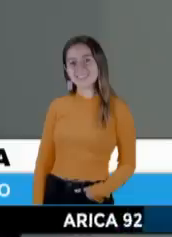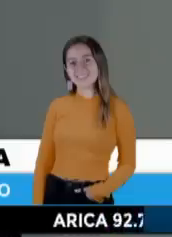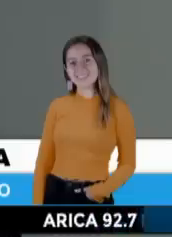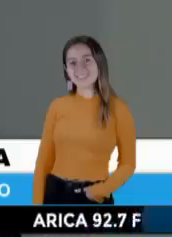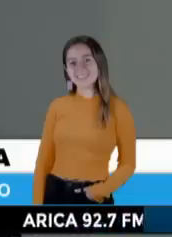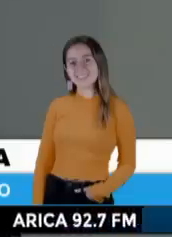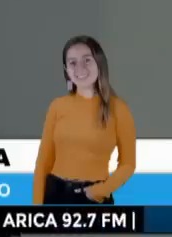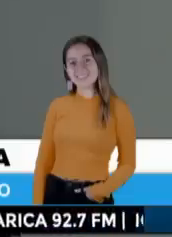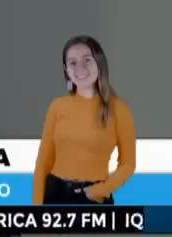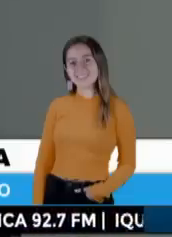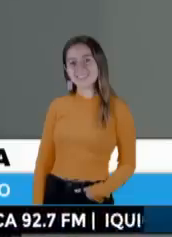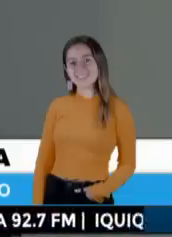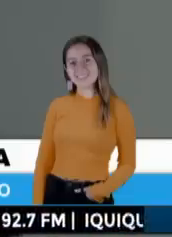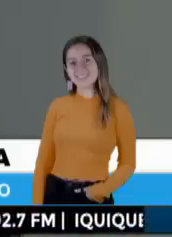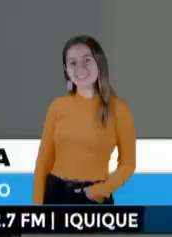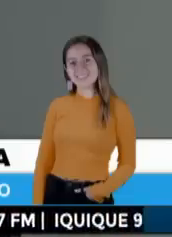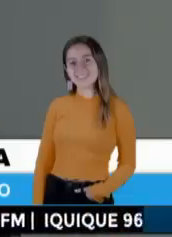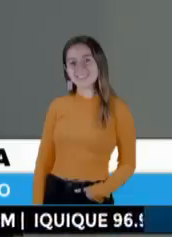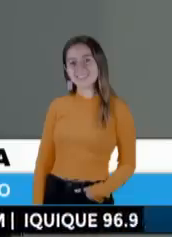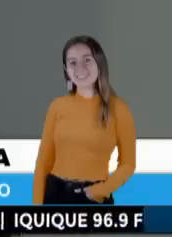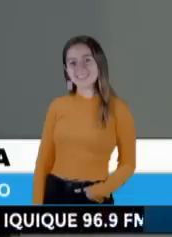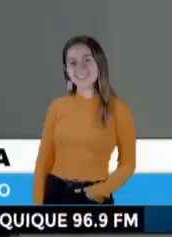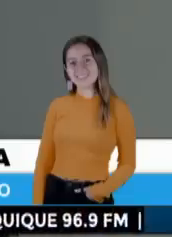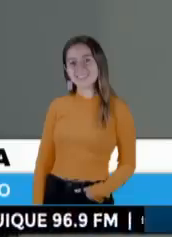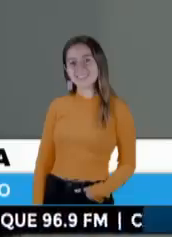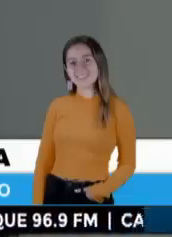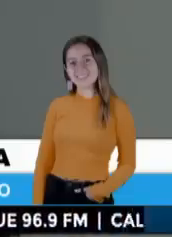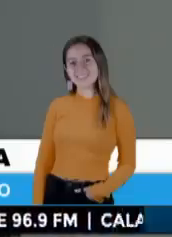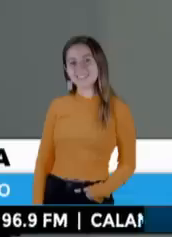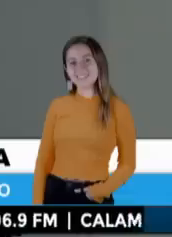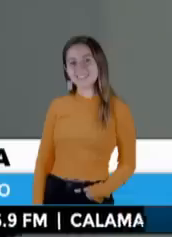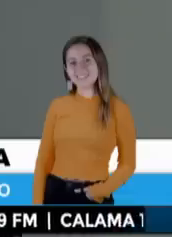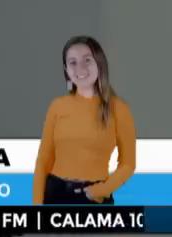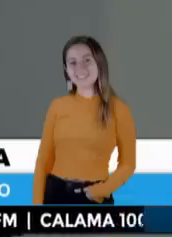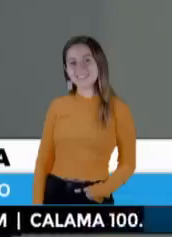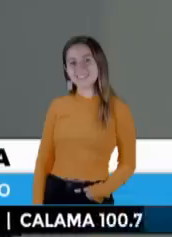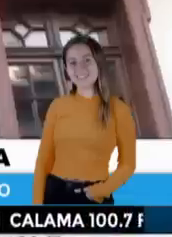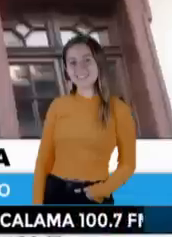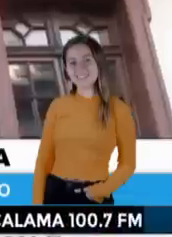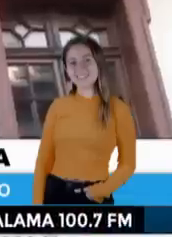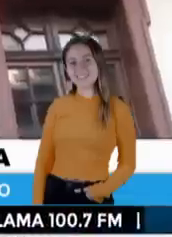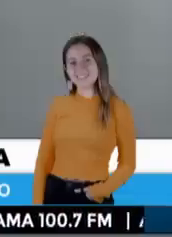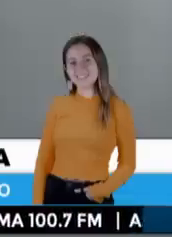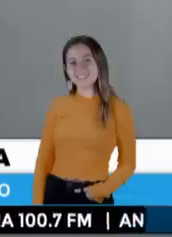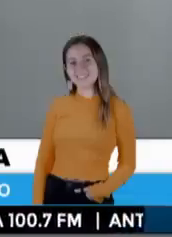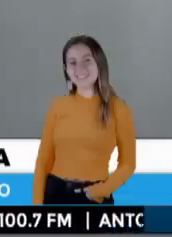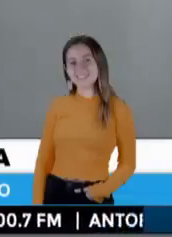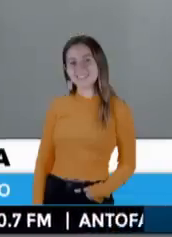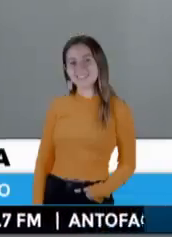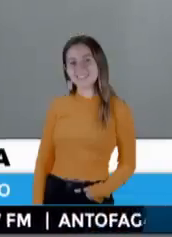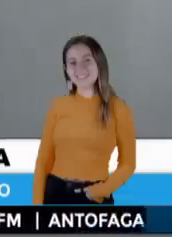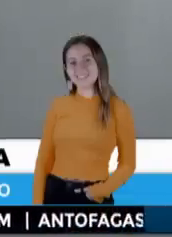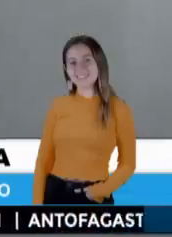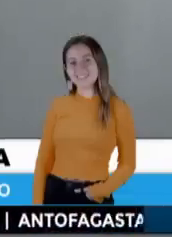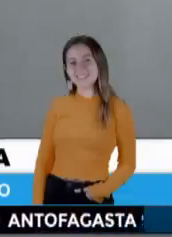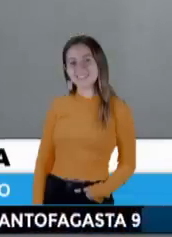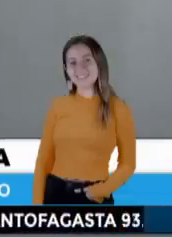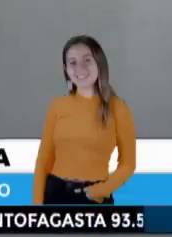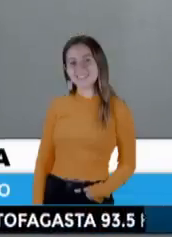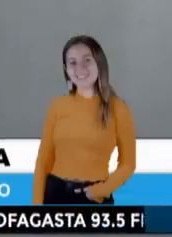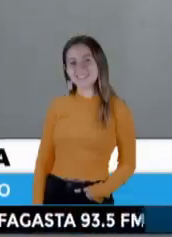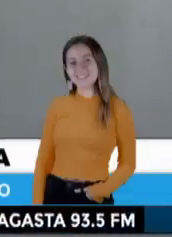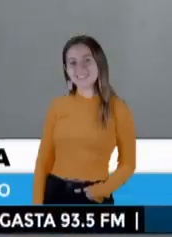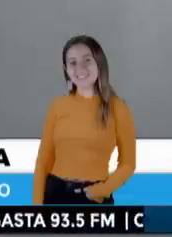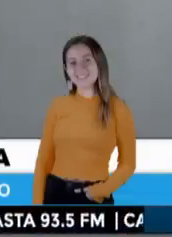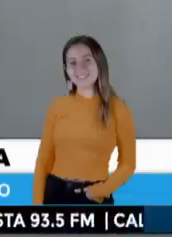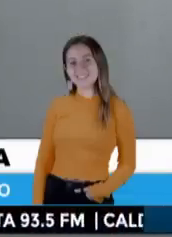tampoco pudieran hacer campaña. Por ende, Erika Edo ya se anticipaba a esta situación y decía que al parecer habría una especie de veto para quienes no